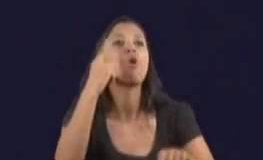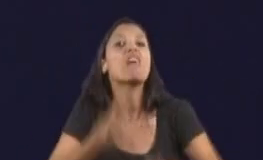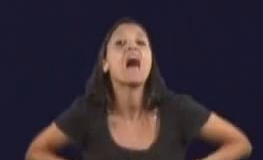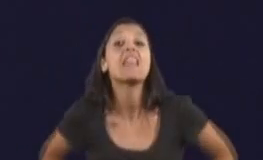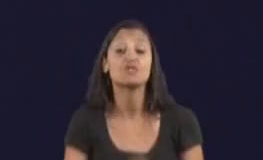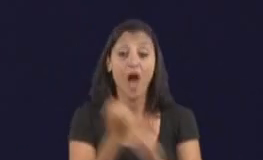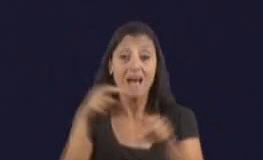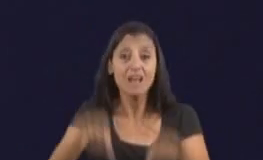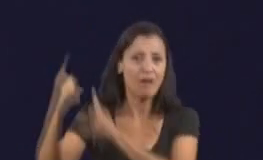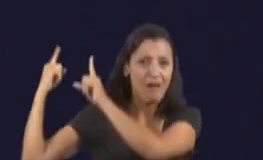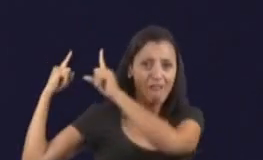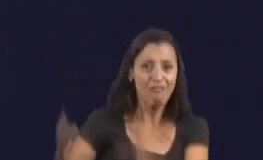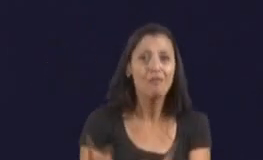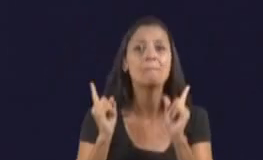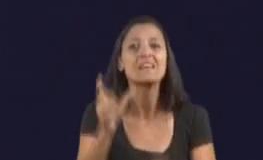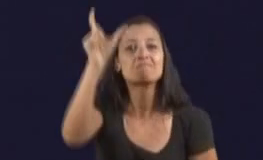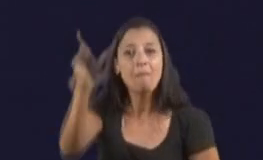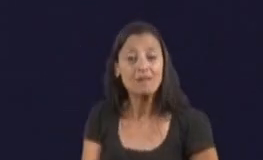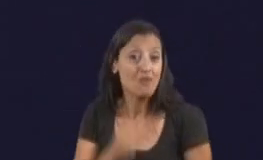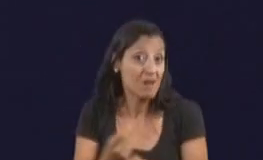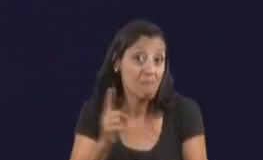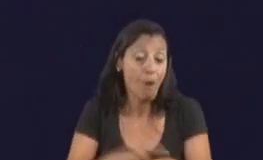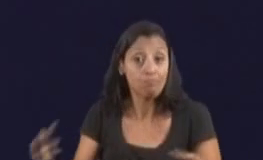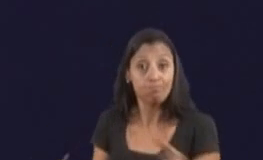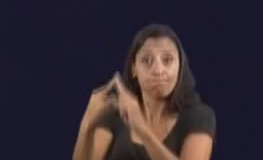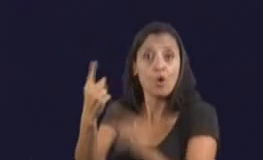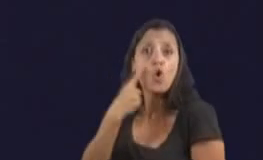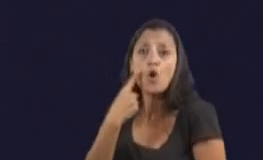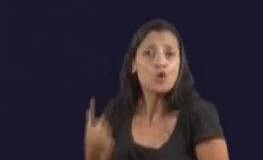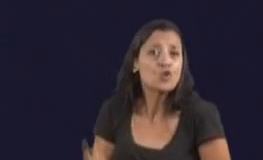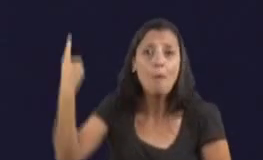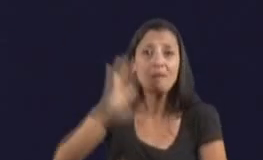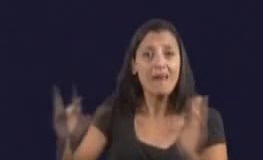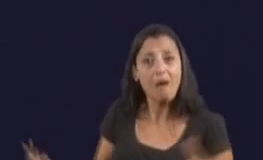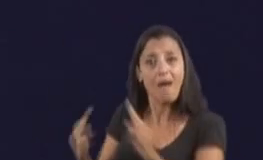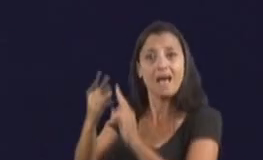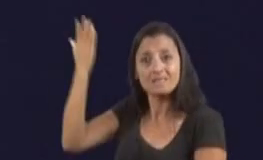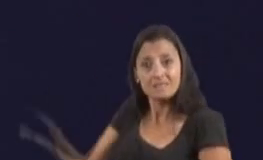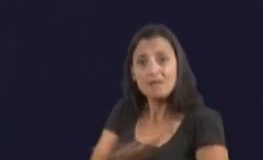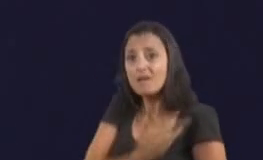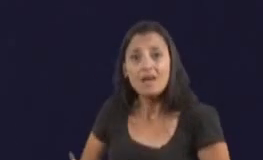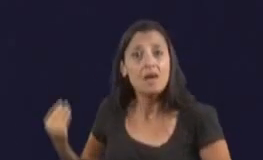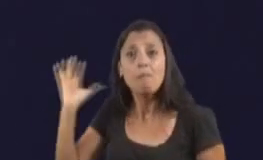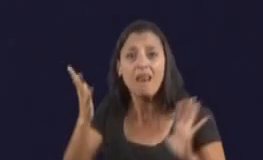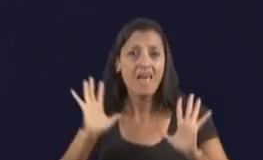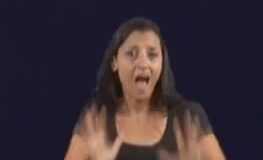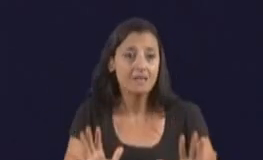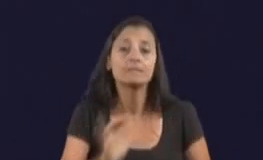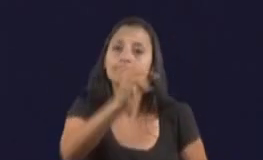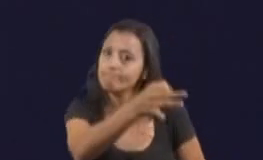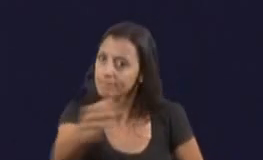o al menos desde que yo lo conocí, que es de lo que puedo dar fe. Es cierto que muchos pretendieron que a